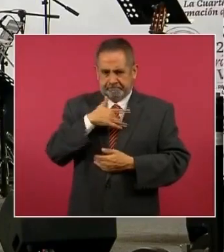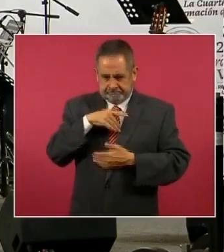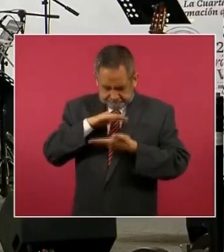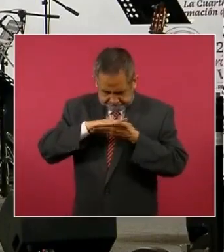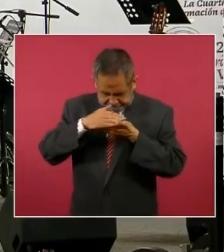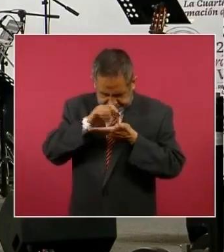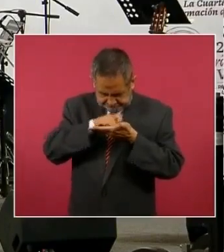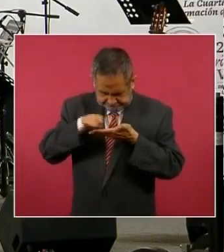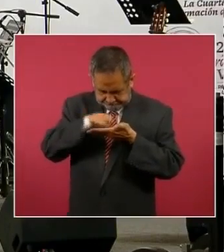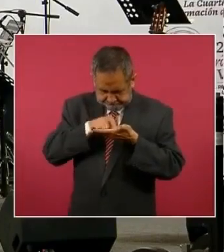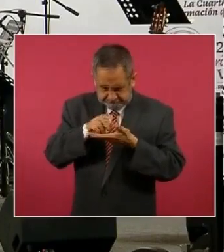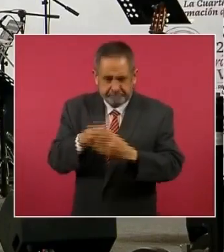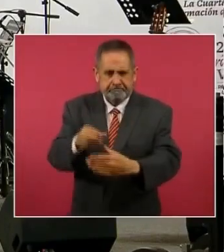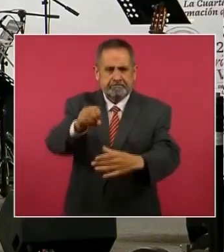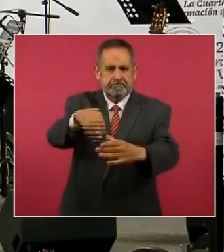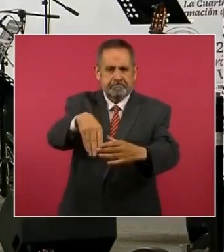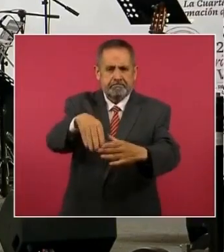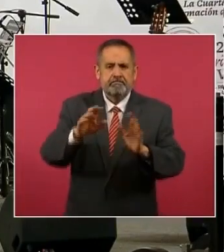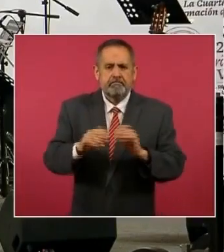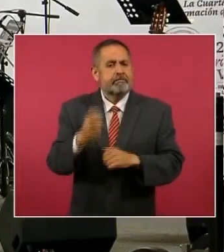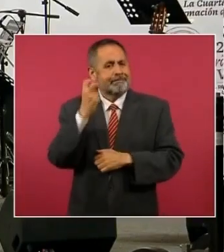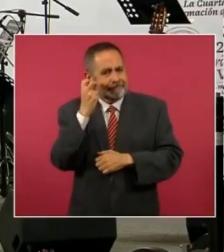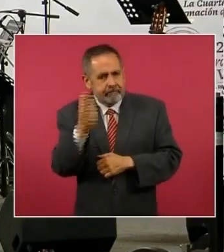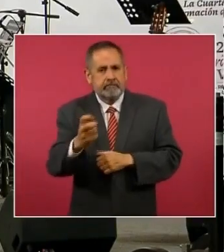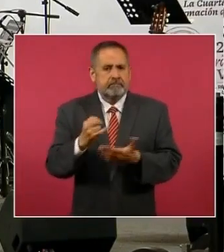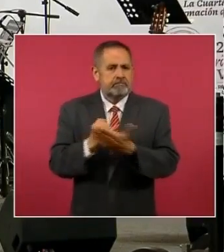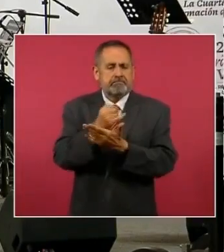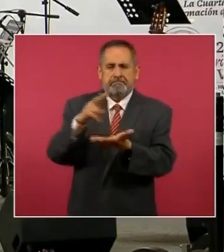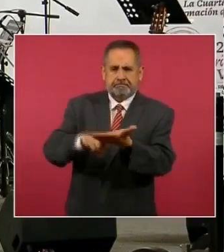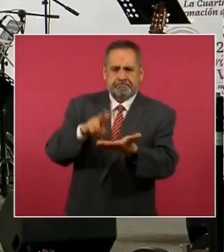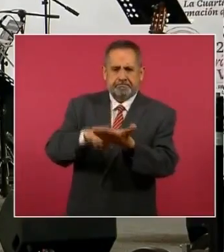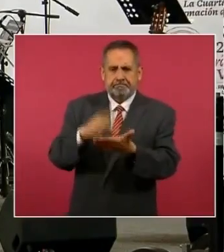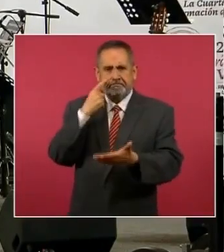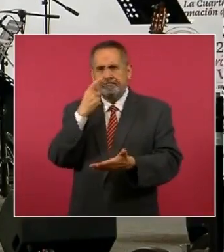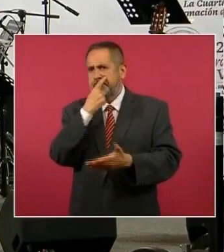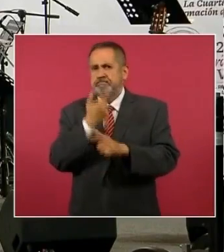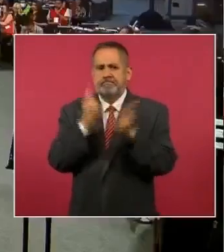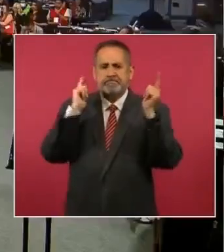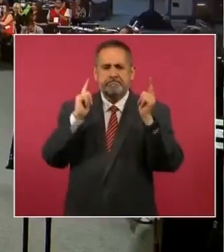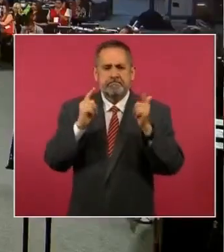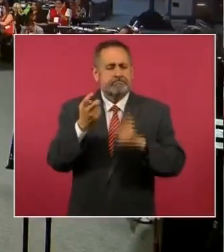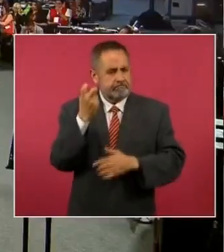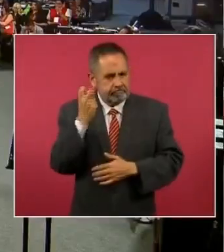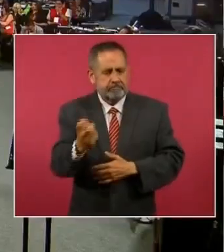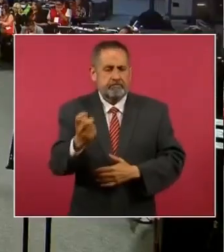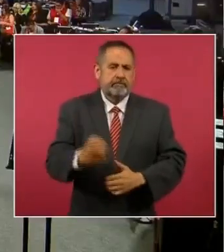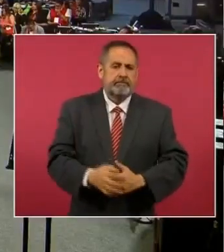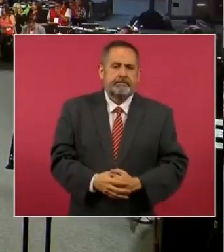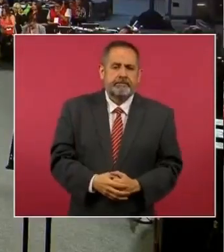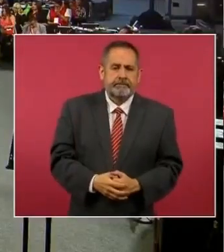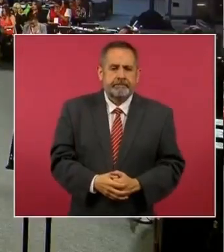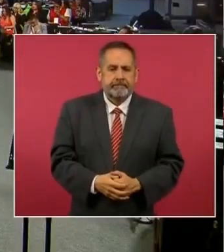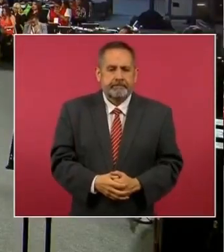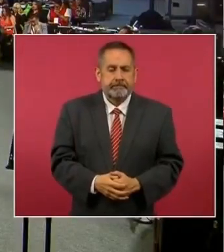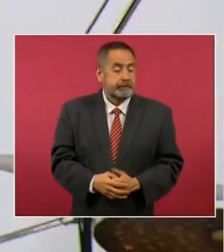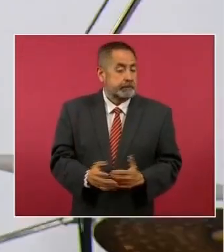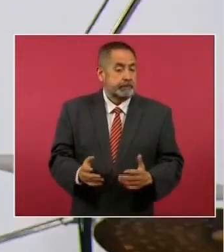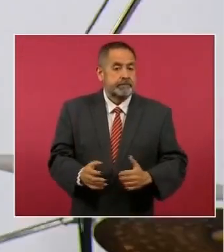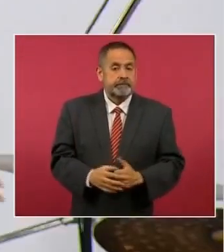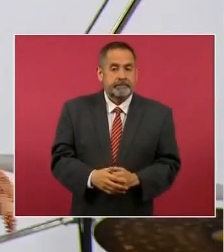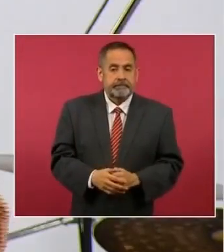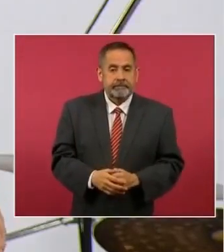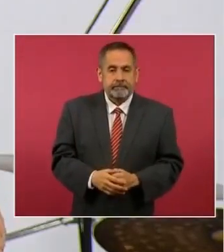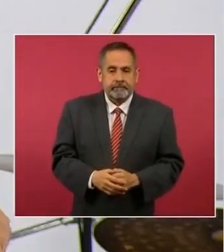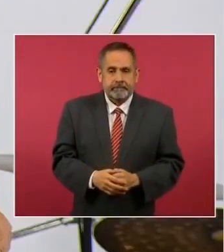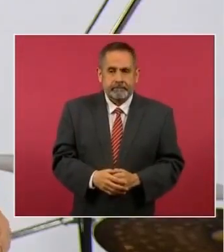que mientras persista un discurso de esta naturaleza, la violencia contra la prensa en México no va a cesar. México,